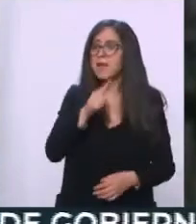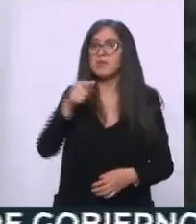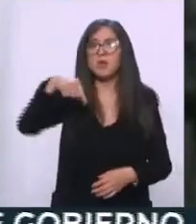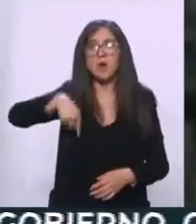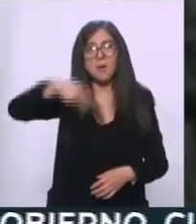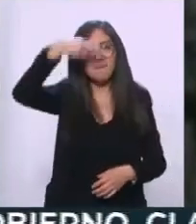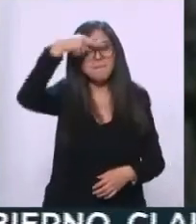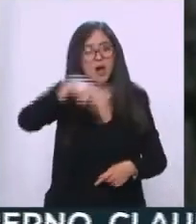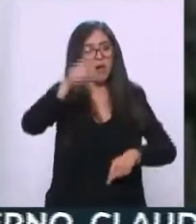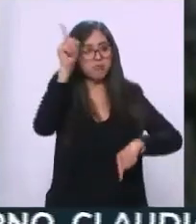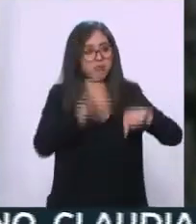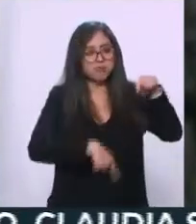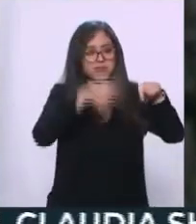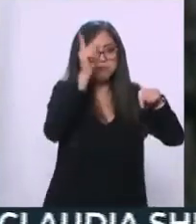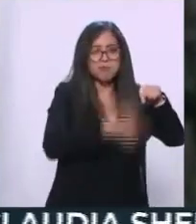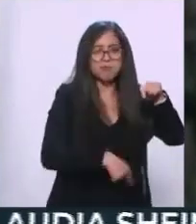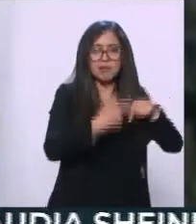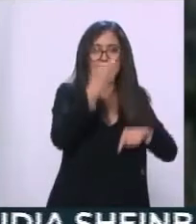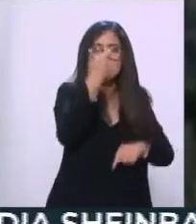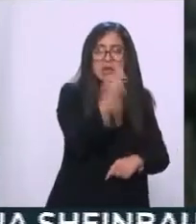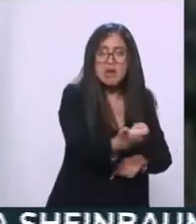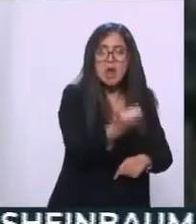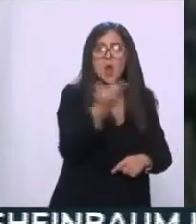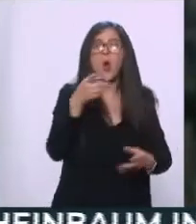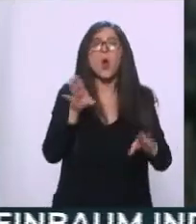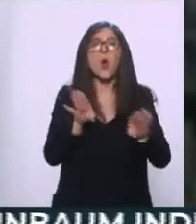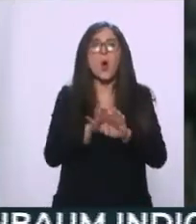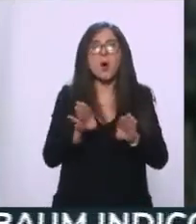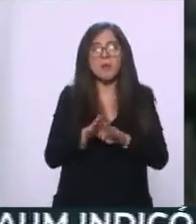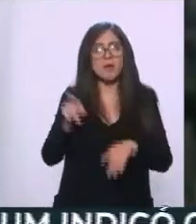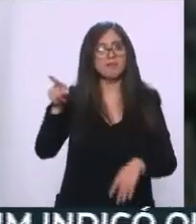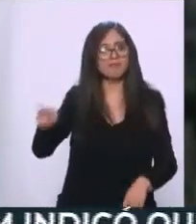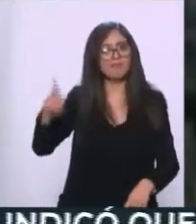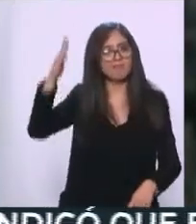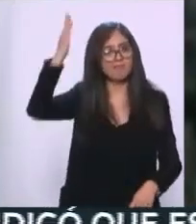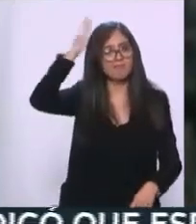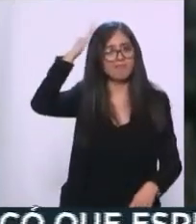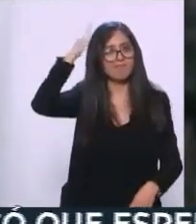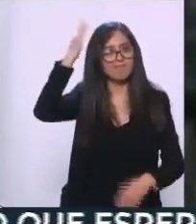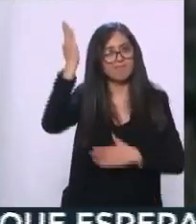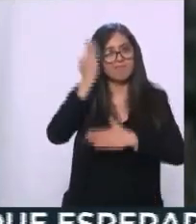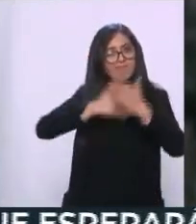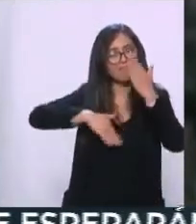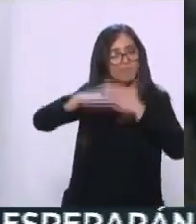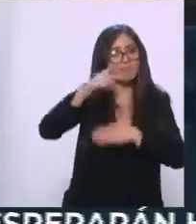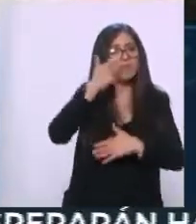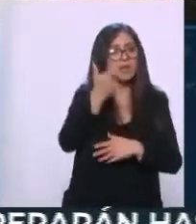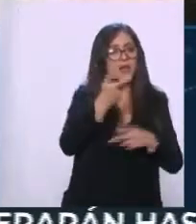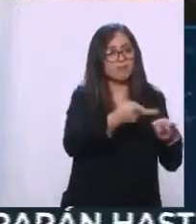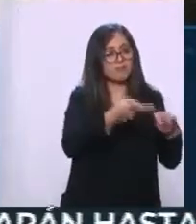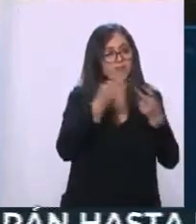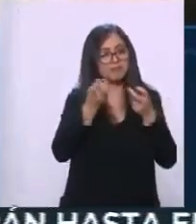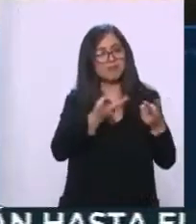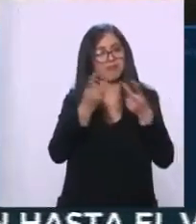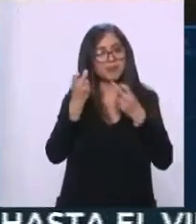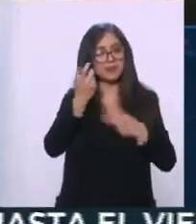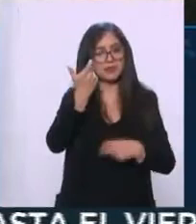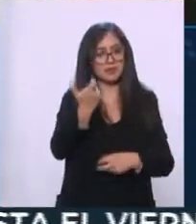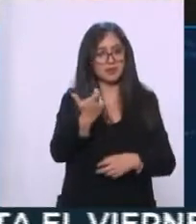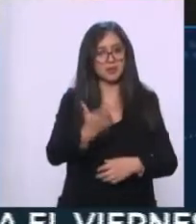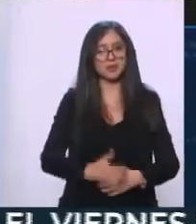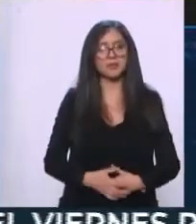nación, maquinado desde el poder público, desde lo más alto del poder público. Sí, pues estará